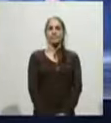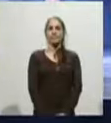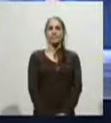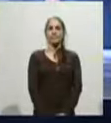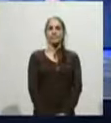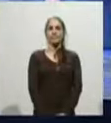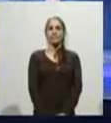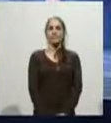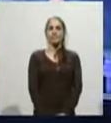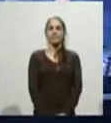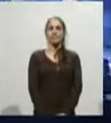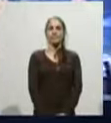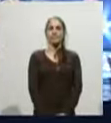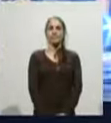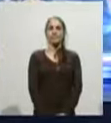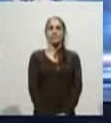radar.